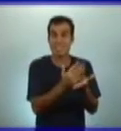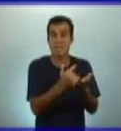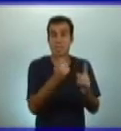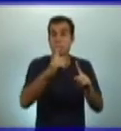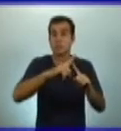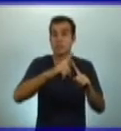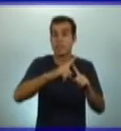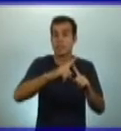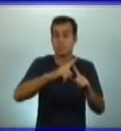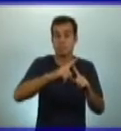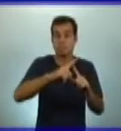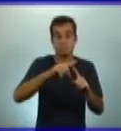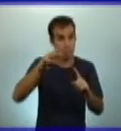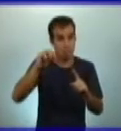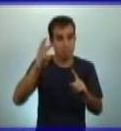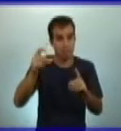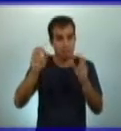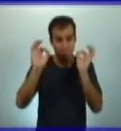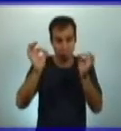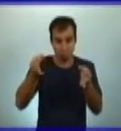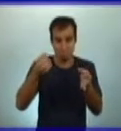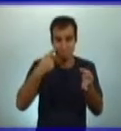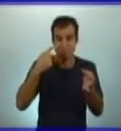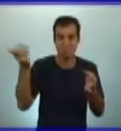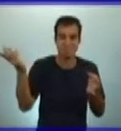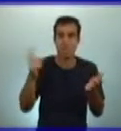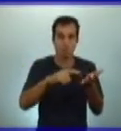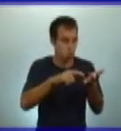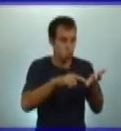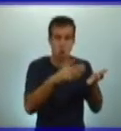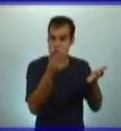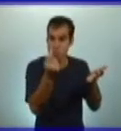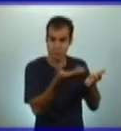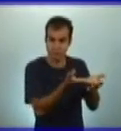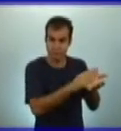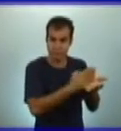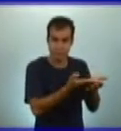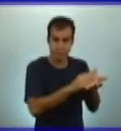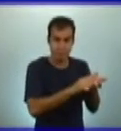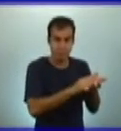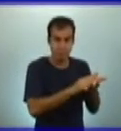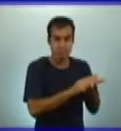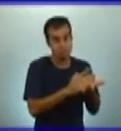libro de texto, las páginas en las que ustedes pueden encontrar,